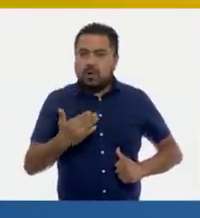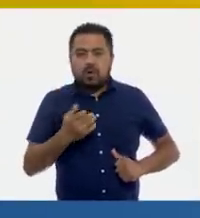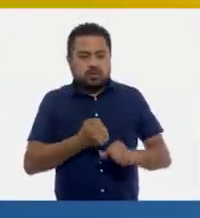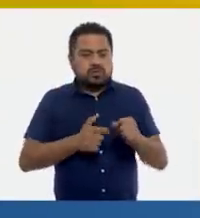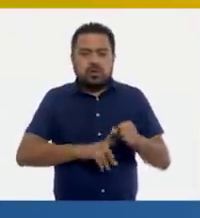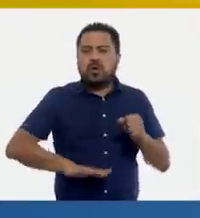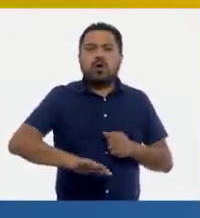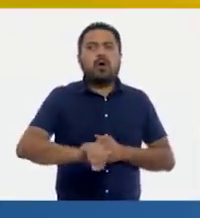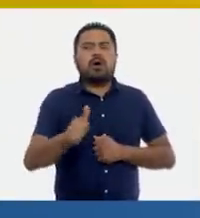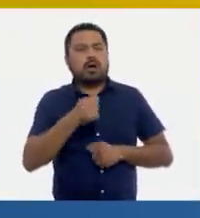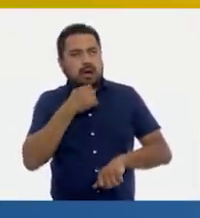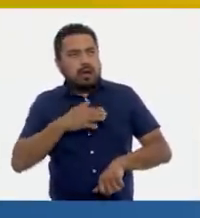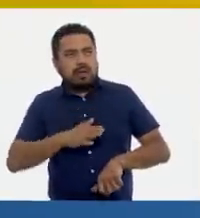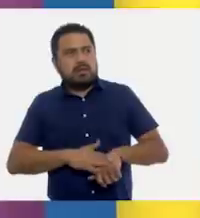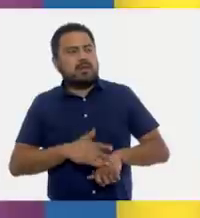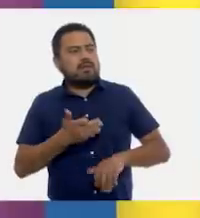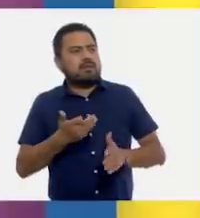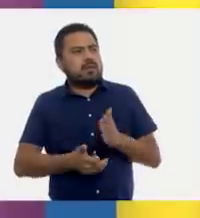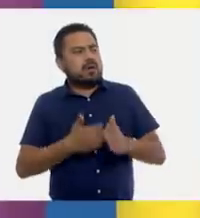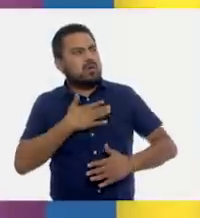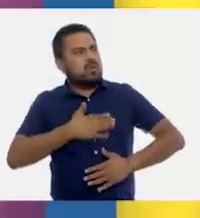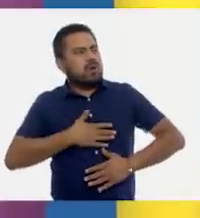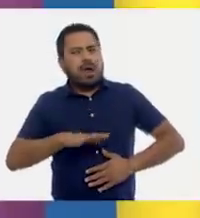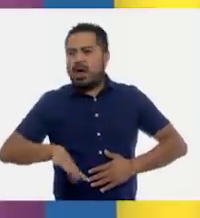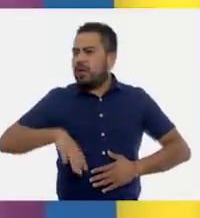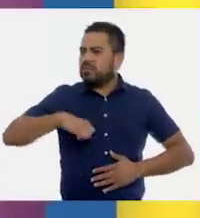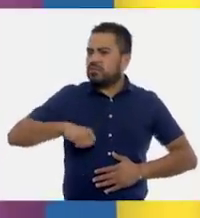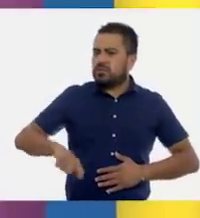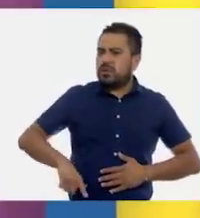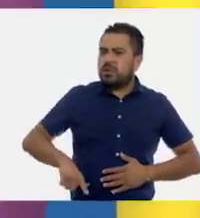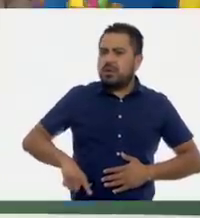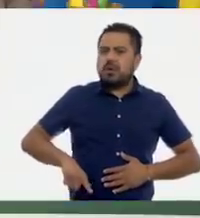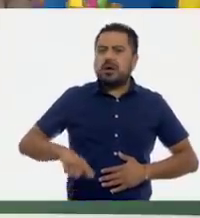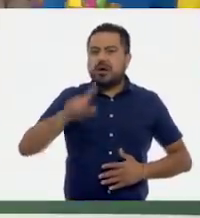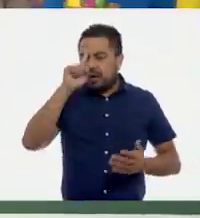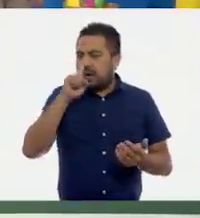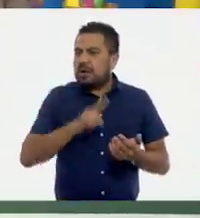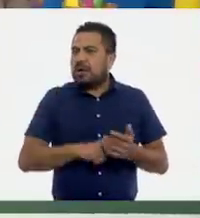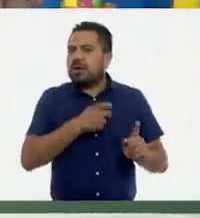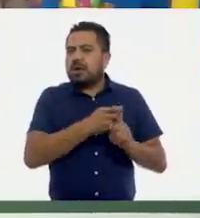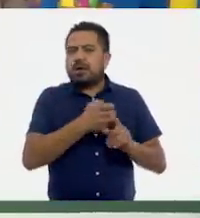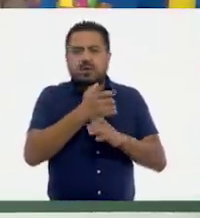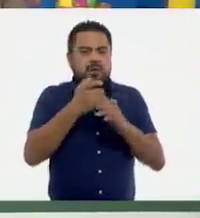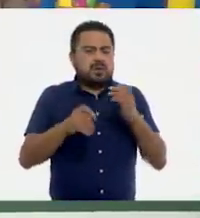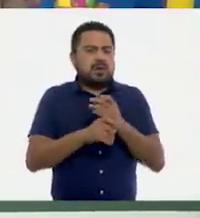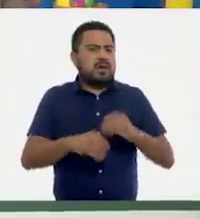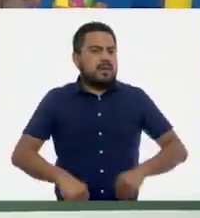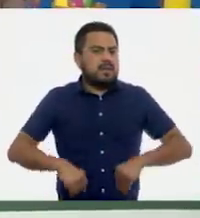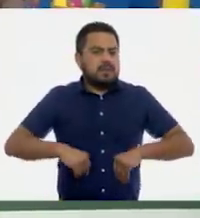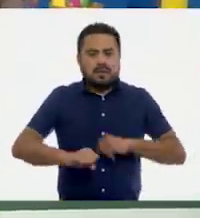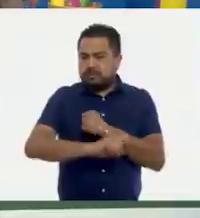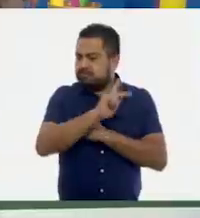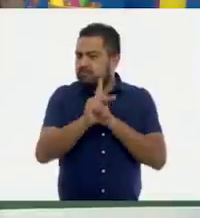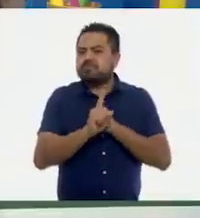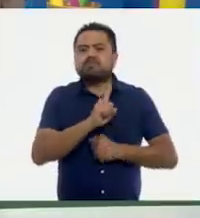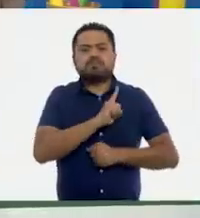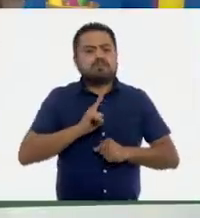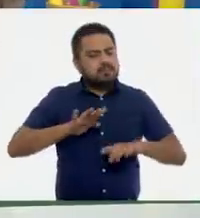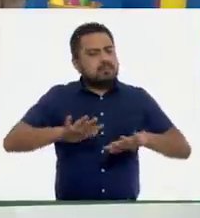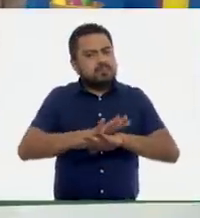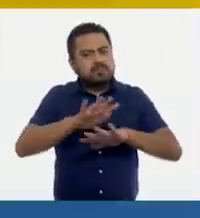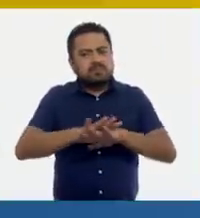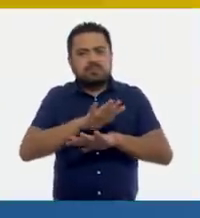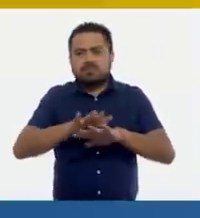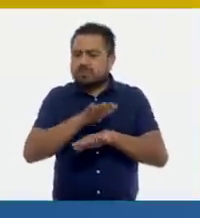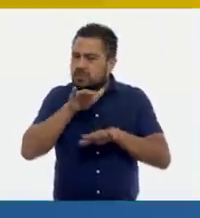había otros que advertían las injusticias y los abusos del gobierno y que creían que las condiciones de vida del país debían cambiar.